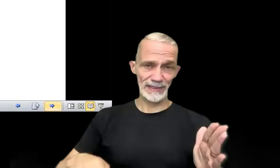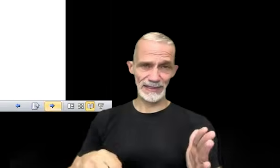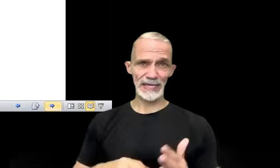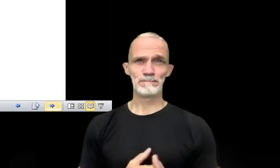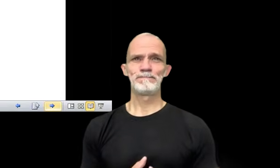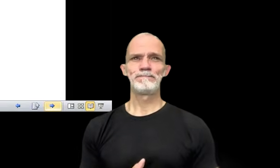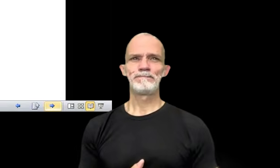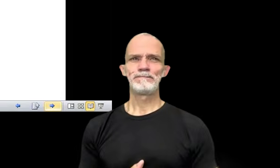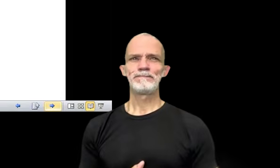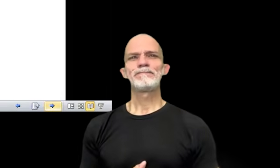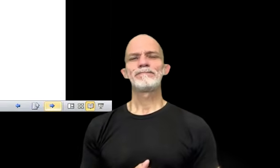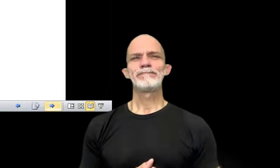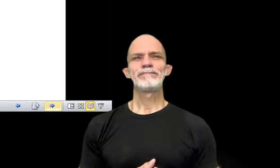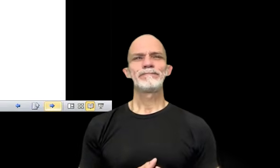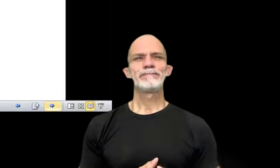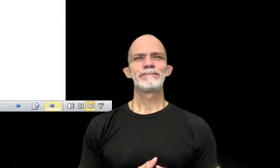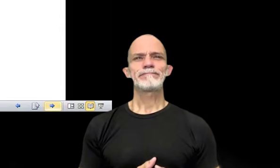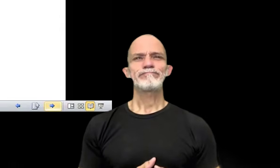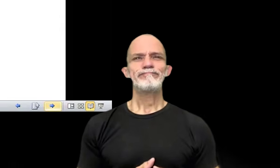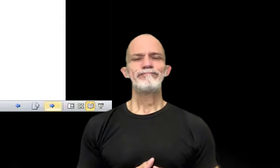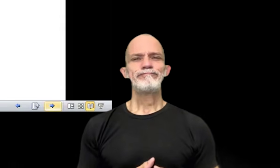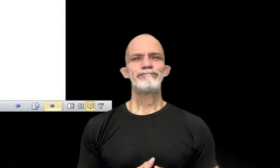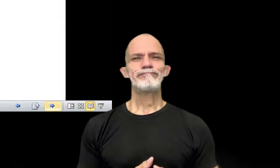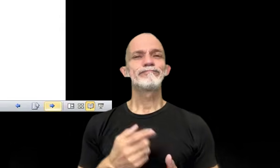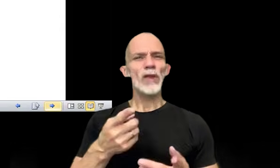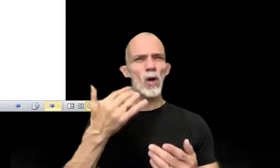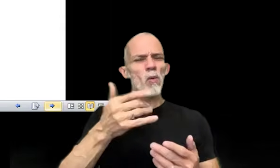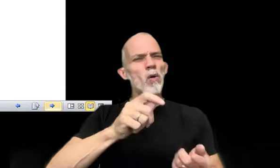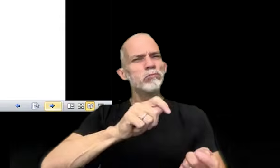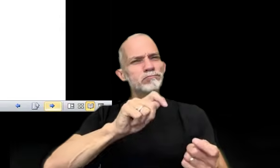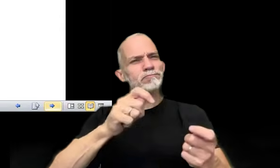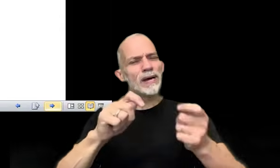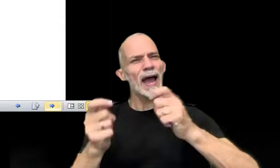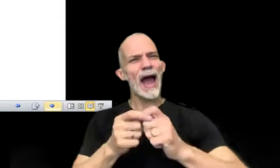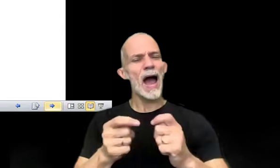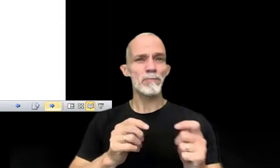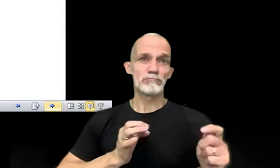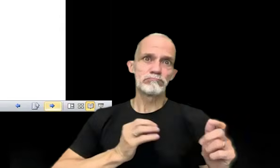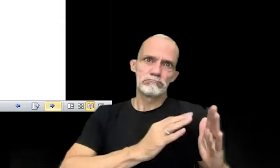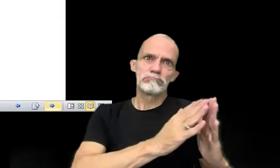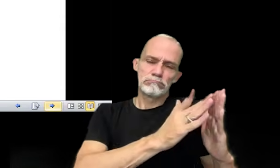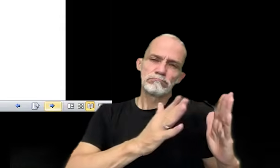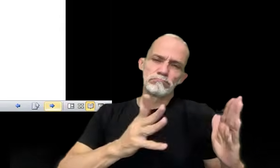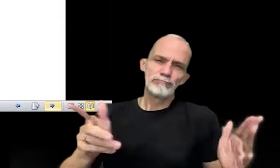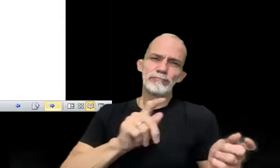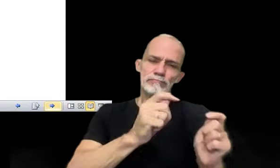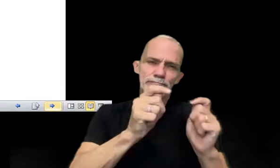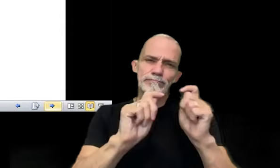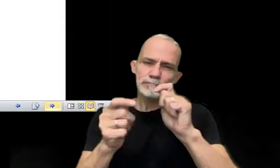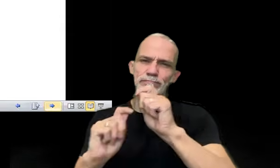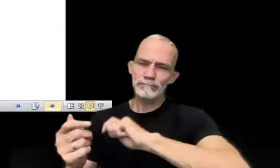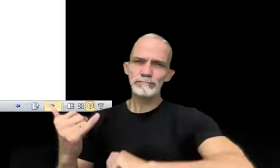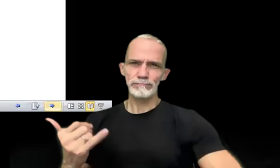1992. Y que sufrió, sí, a lo largo de su vida